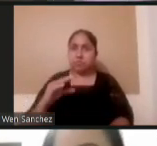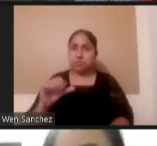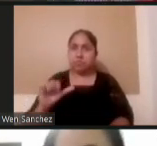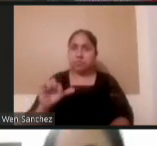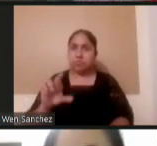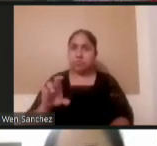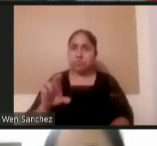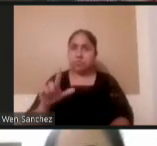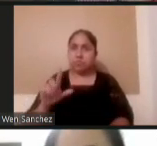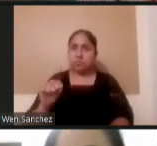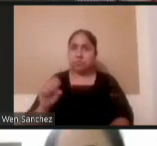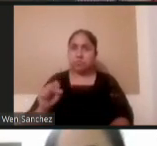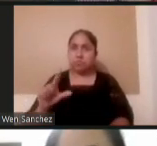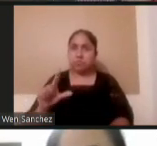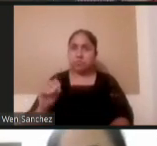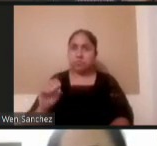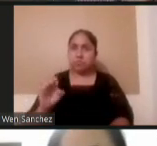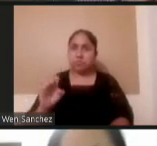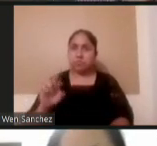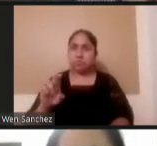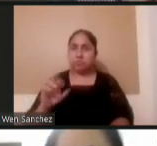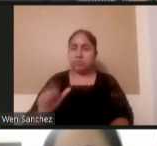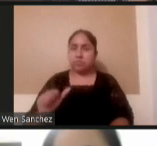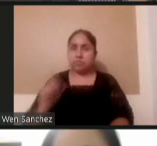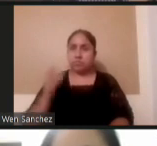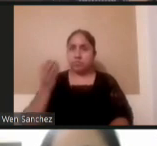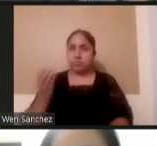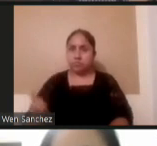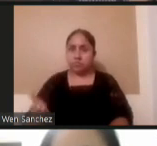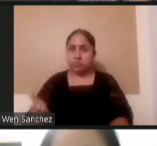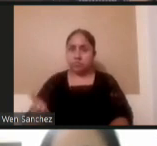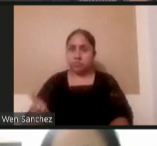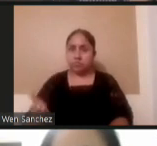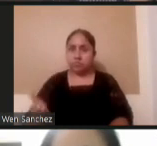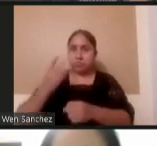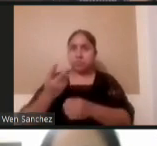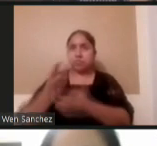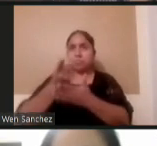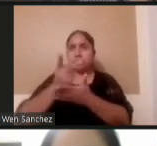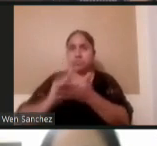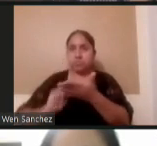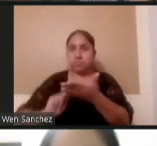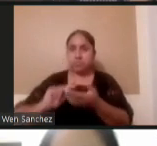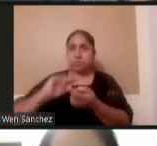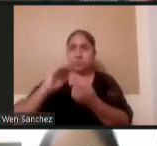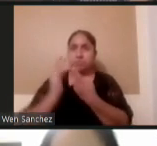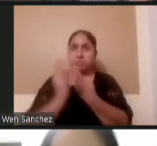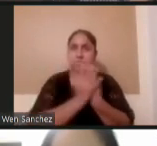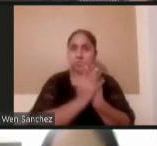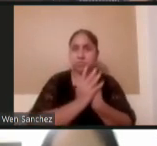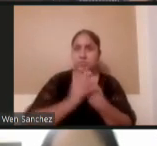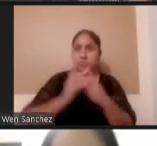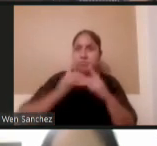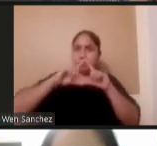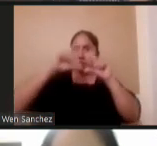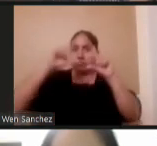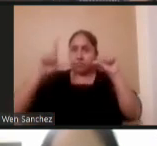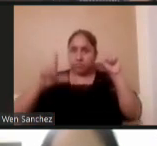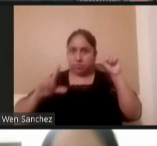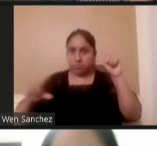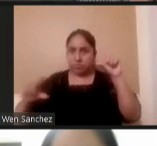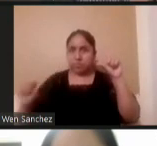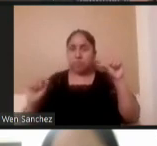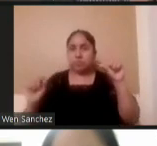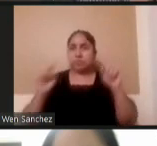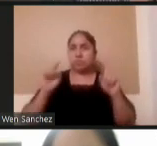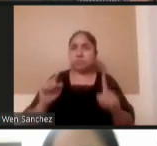quien es delegado de los programas sociales del gobierno federal, se inscribió el pasado día 15